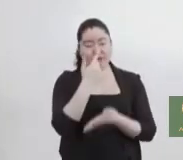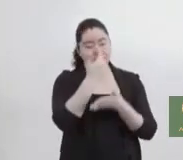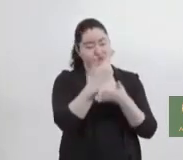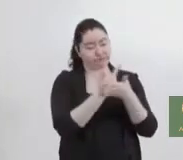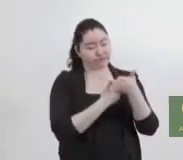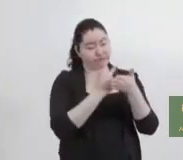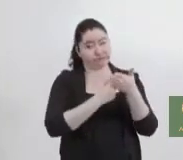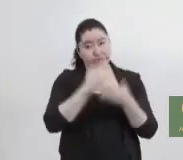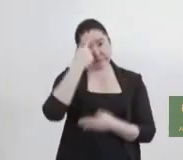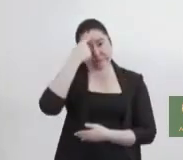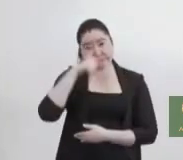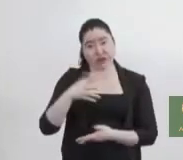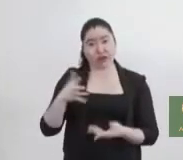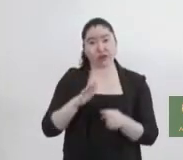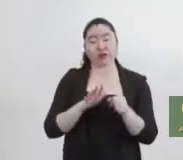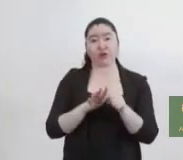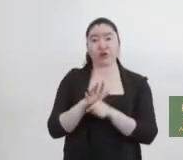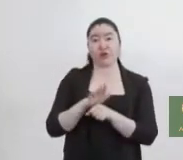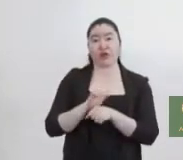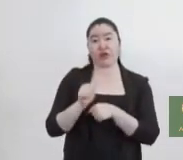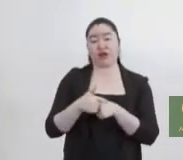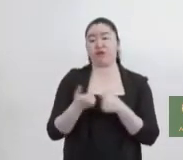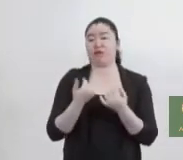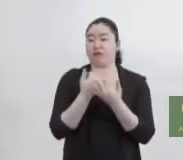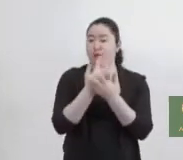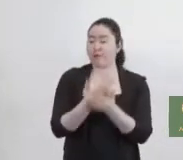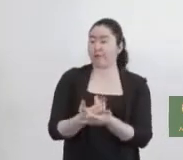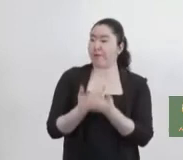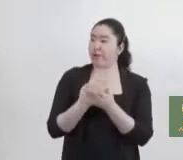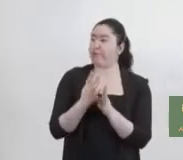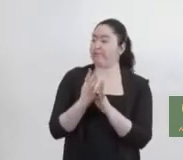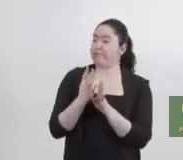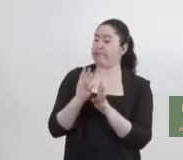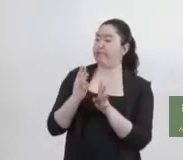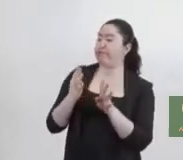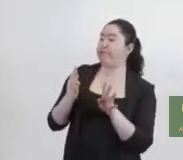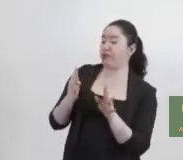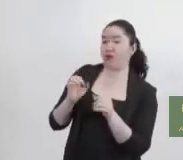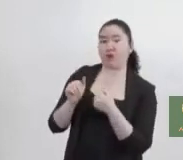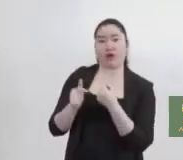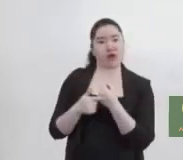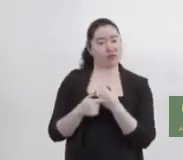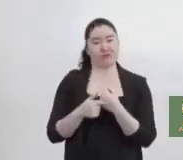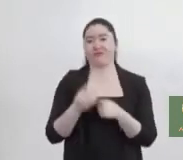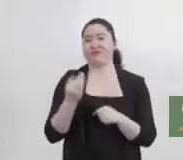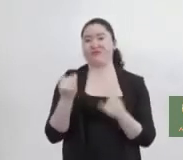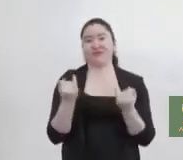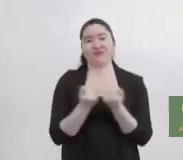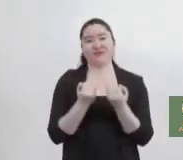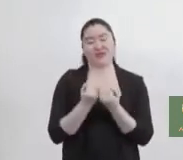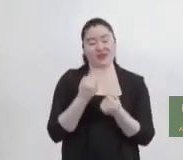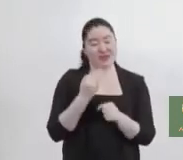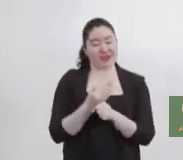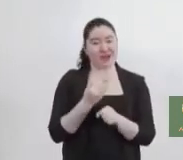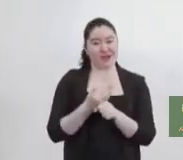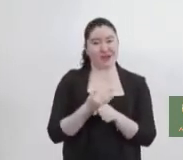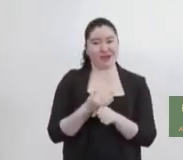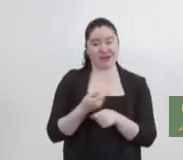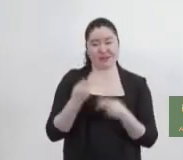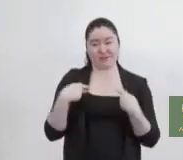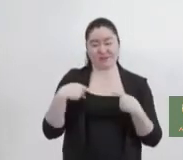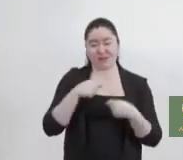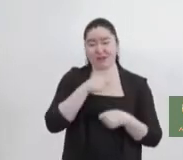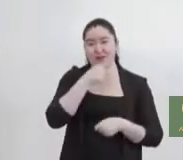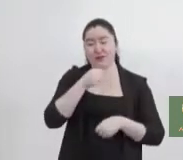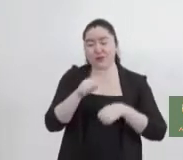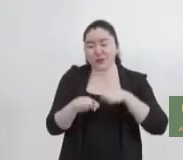esquema en donde no haya tiempos de espera, que no haya, como hasta ahora lo hemos logrado en el caso de los adultos mayores, que